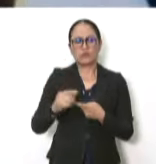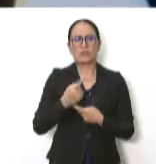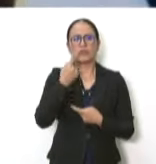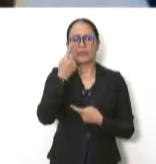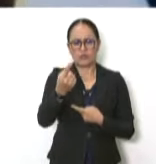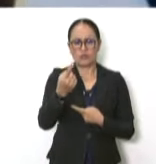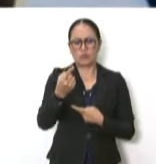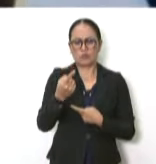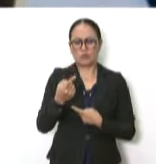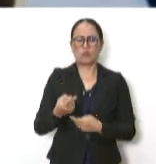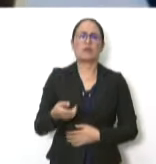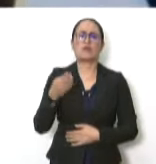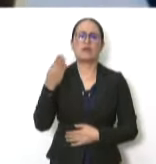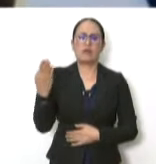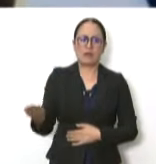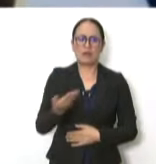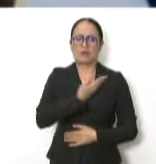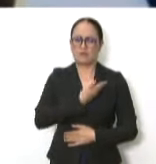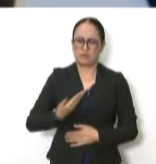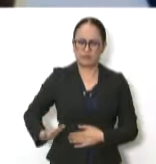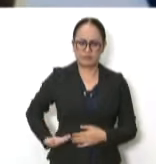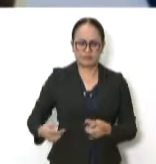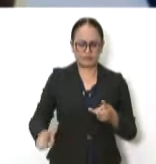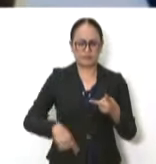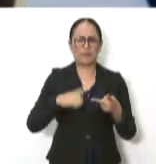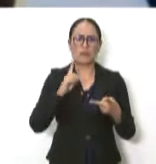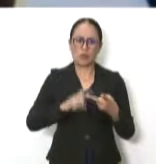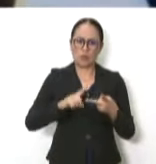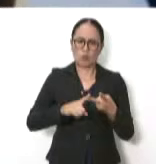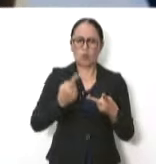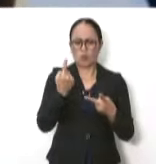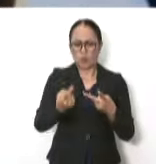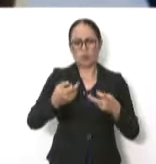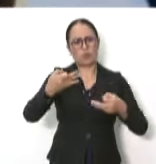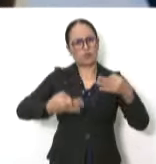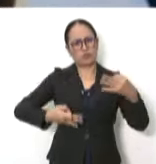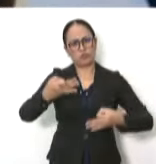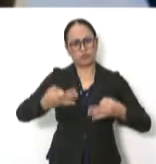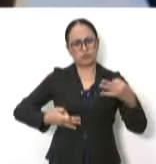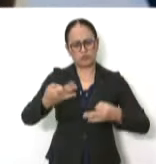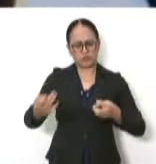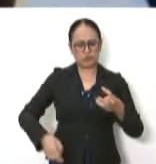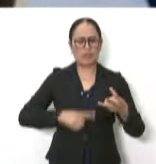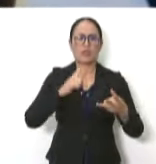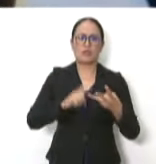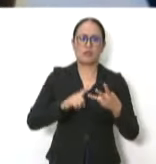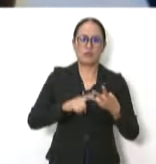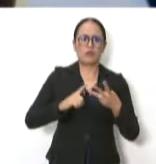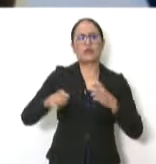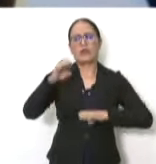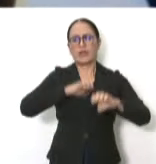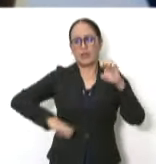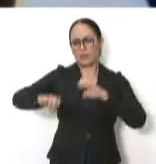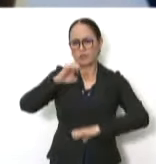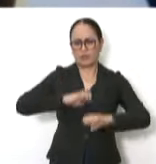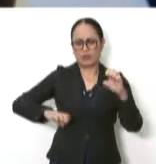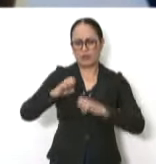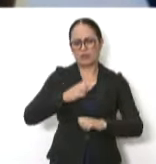al Poder Ejecutivo Federal, 1 al Poder Judicial de la Federación y 2 a empresas productivas del